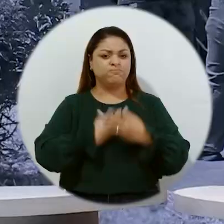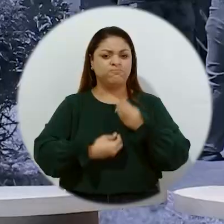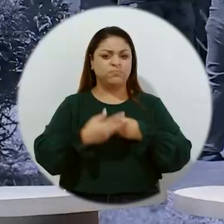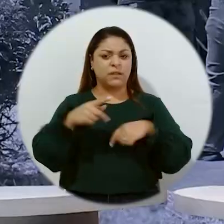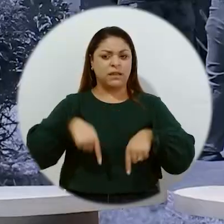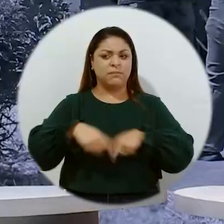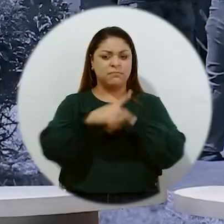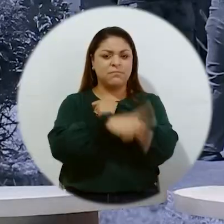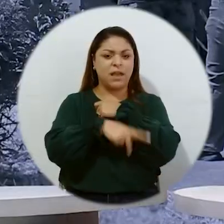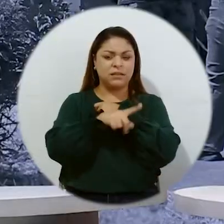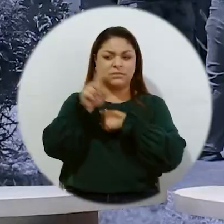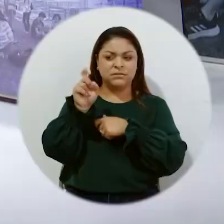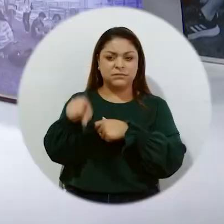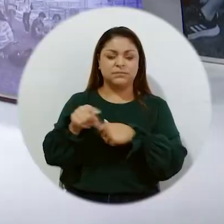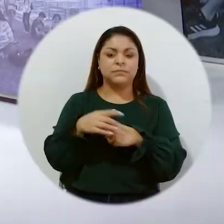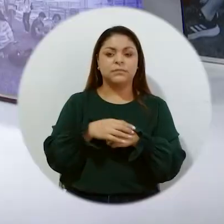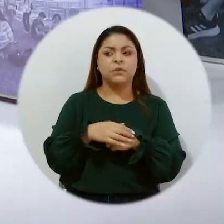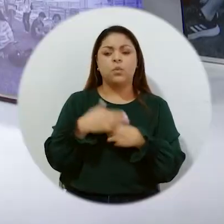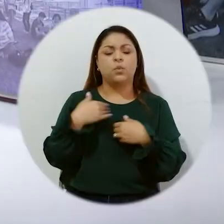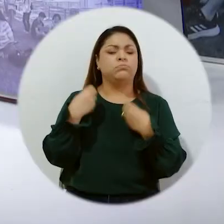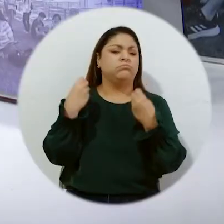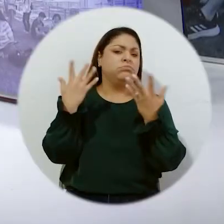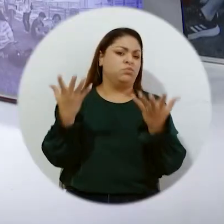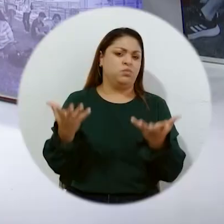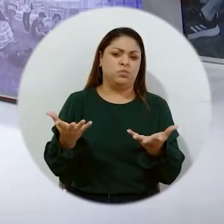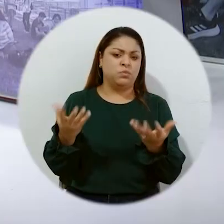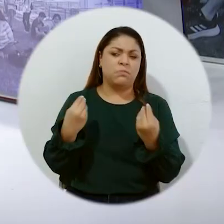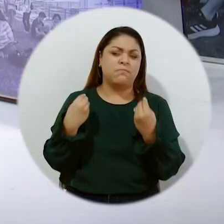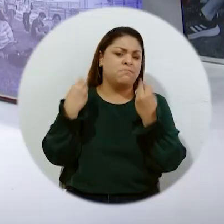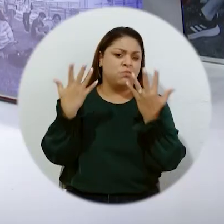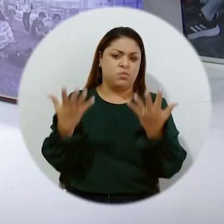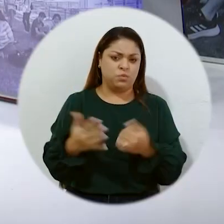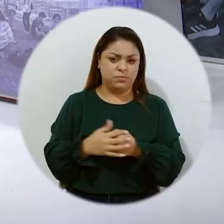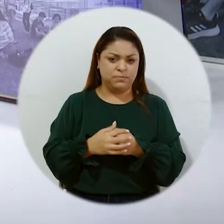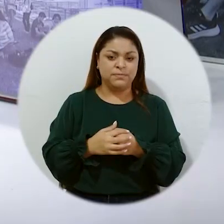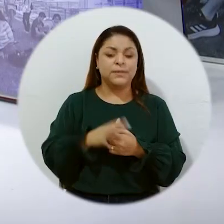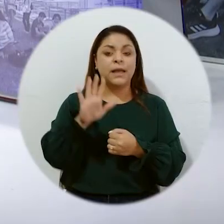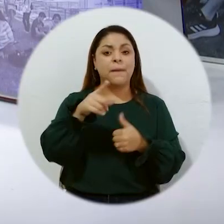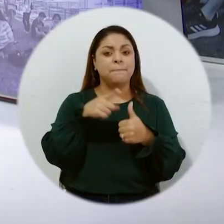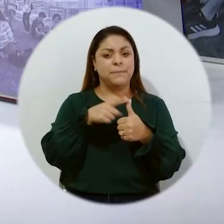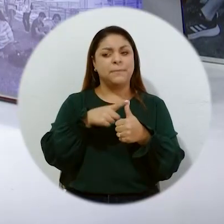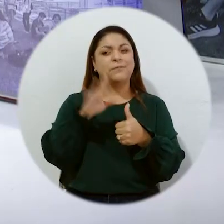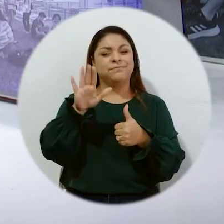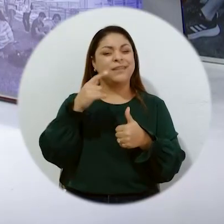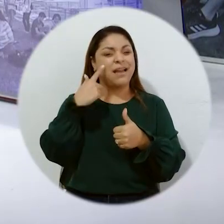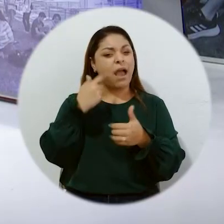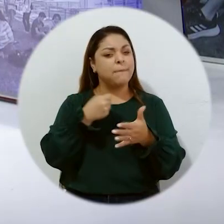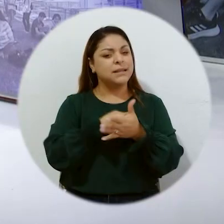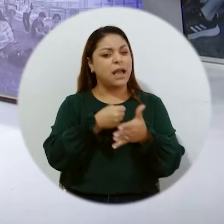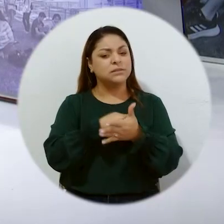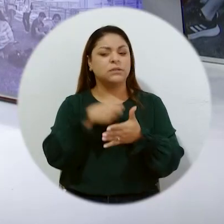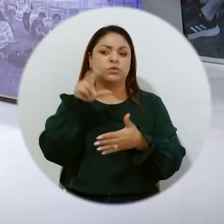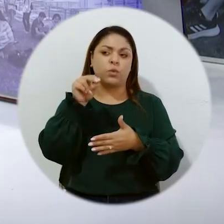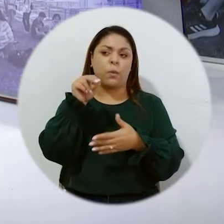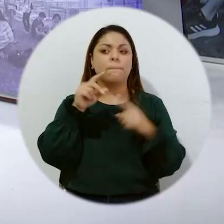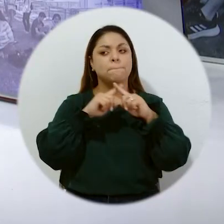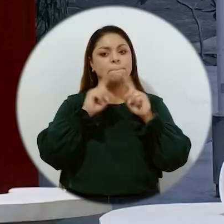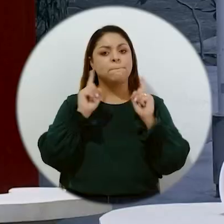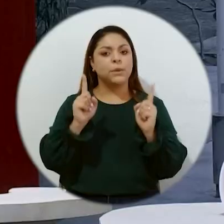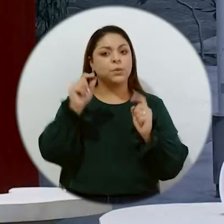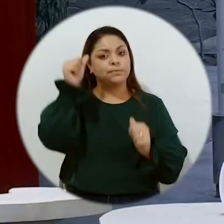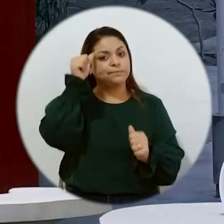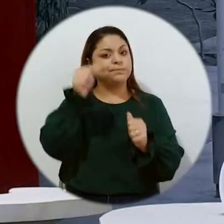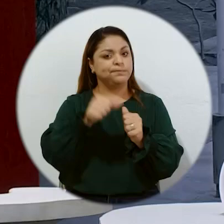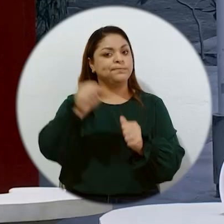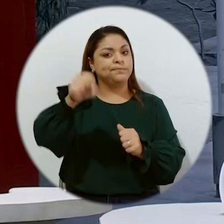país? Múltiples, es decir, primero hay un tema, no es una amenaza, pero es importante